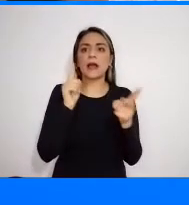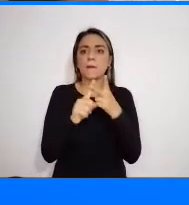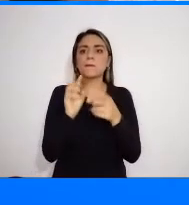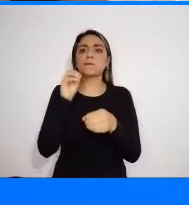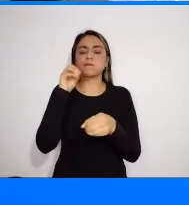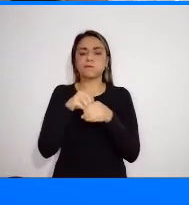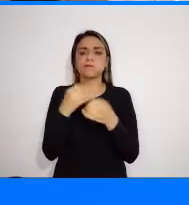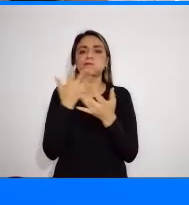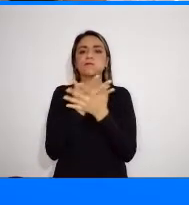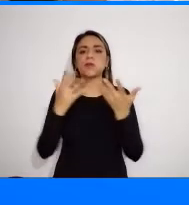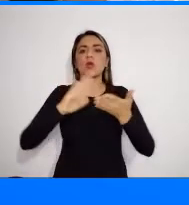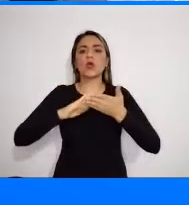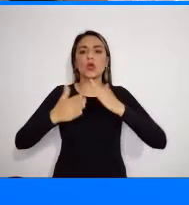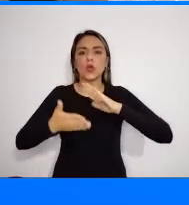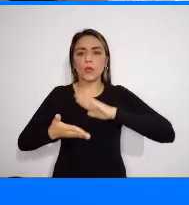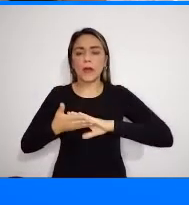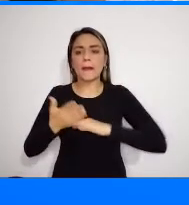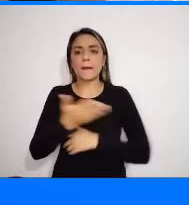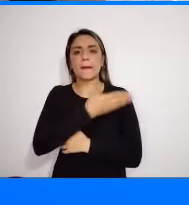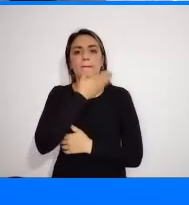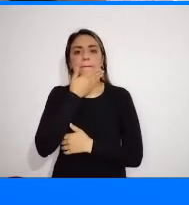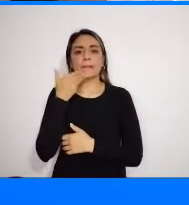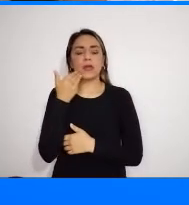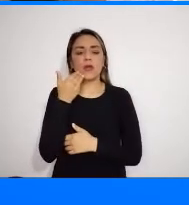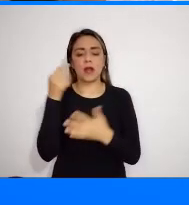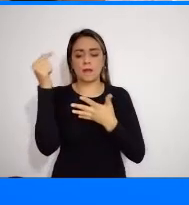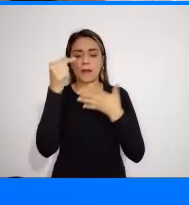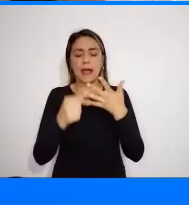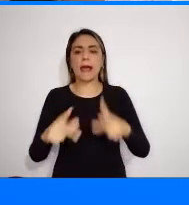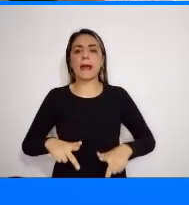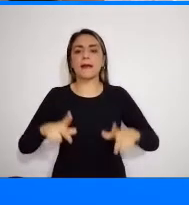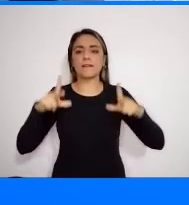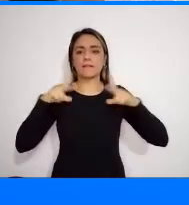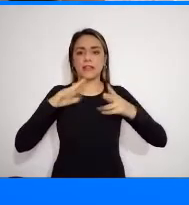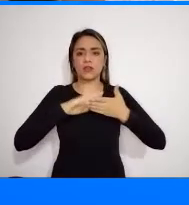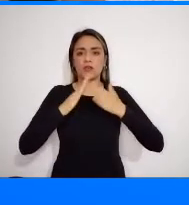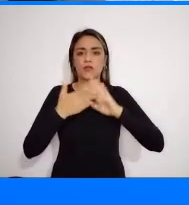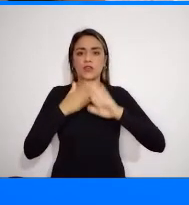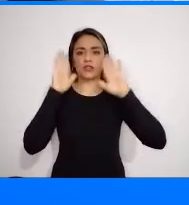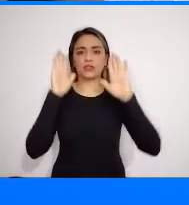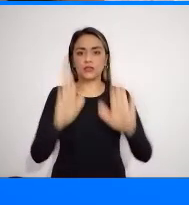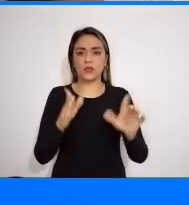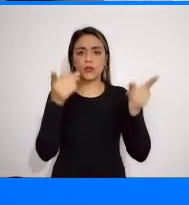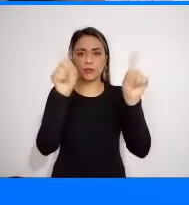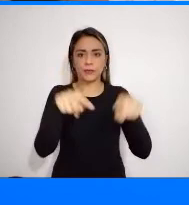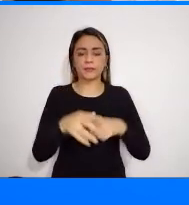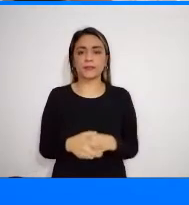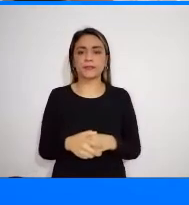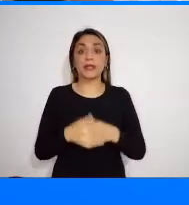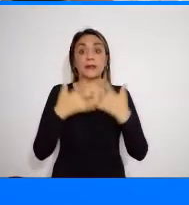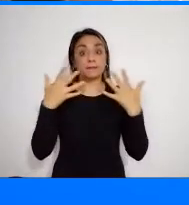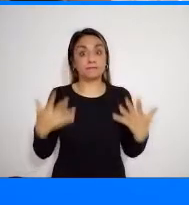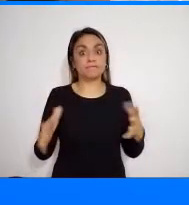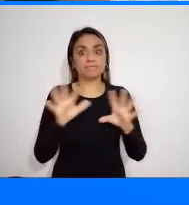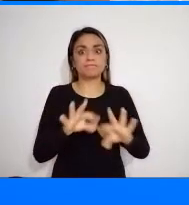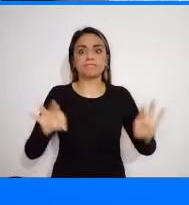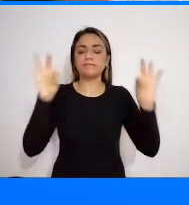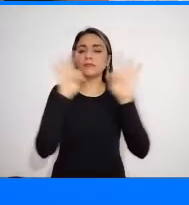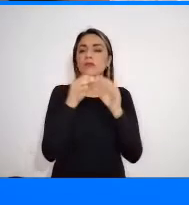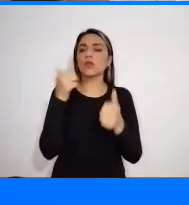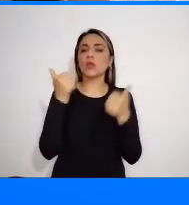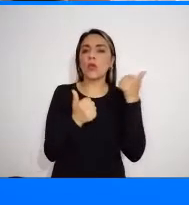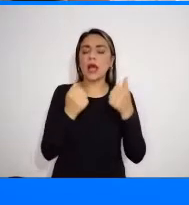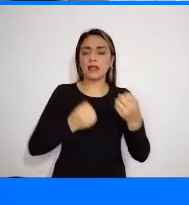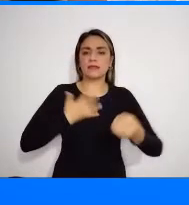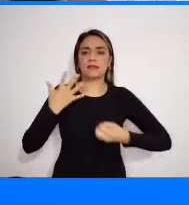involucrar a las comunidades y mejorar pues las condiciones de vida de esas comunidades también. Y por supuesto también pues el disfrute